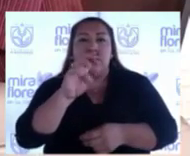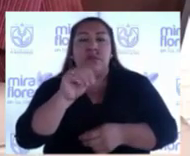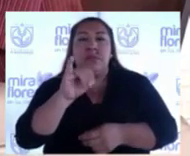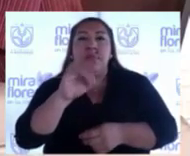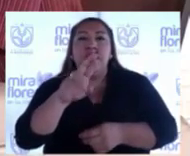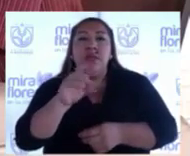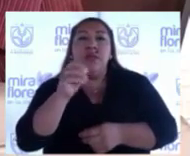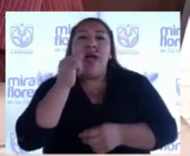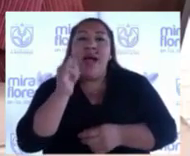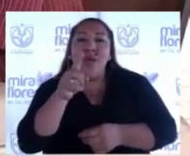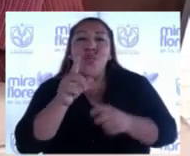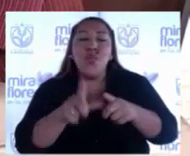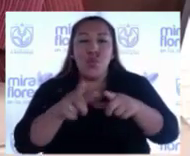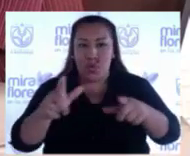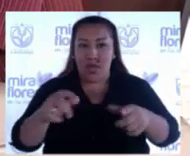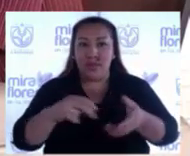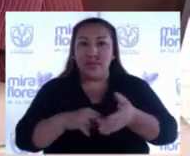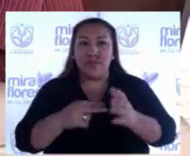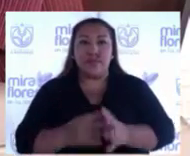donde existe un spa,